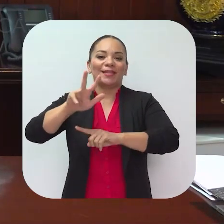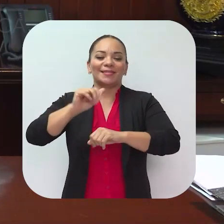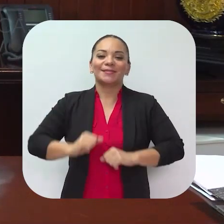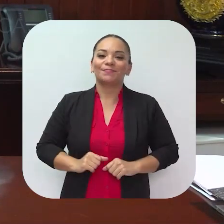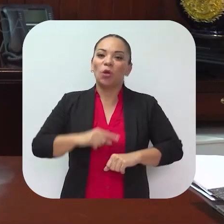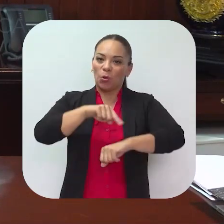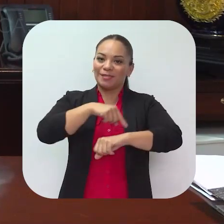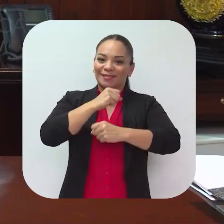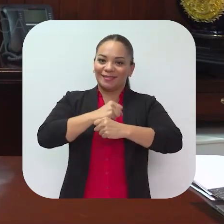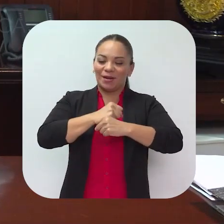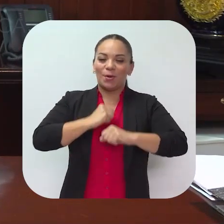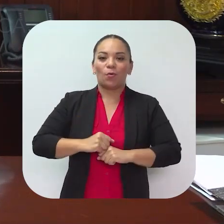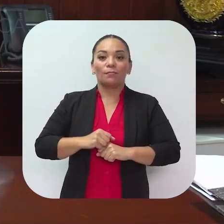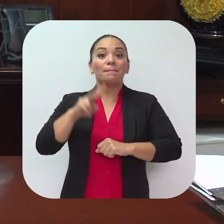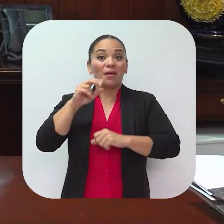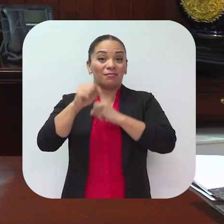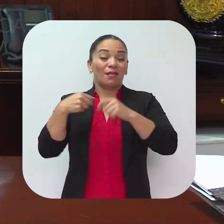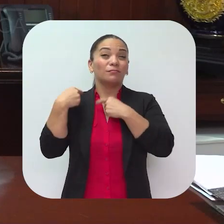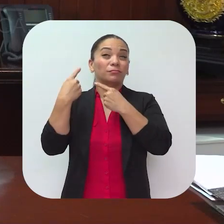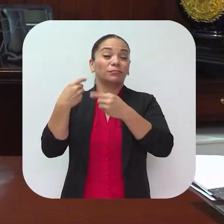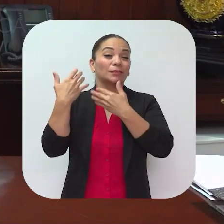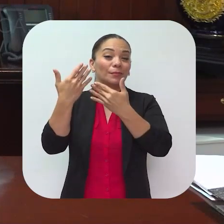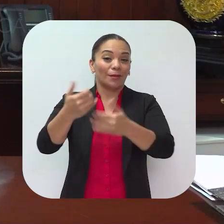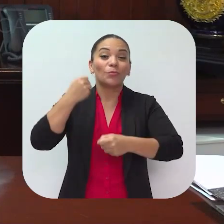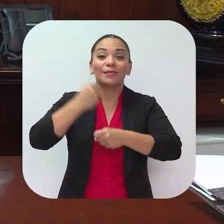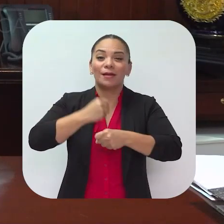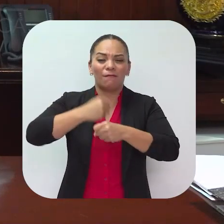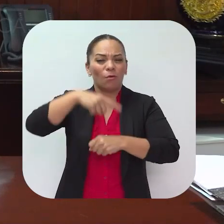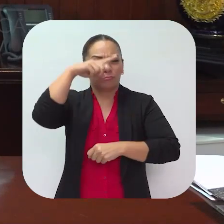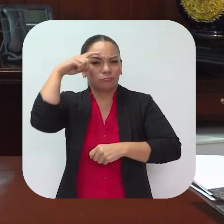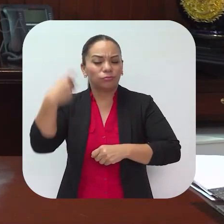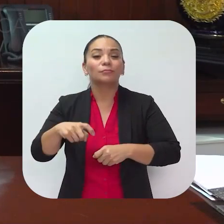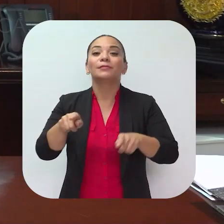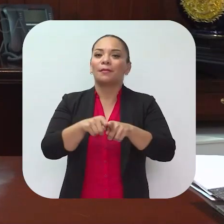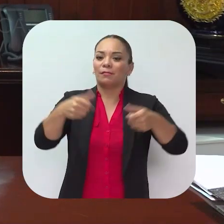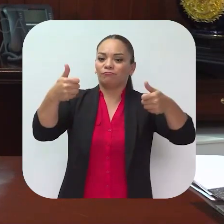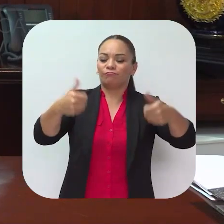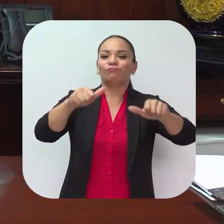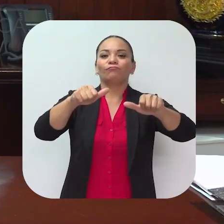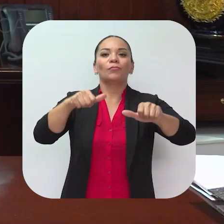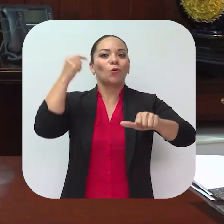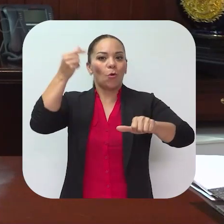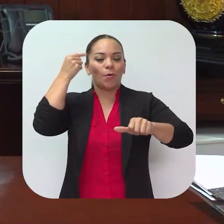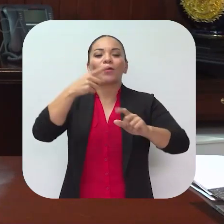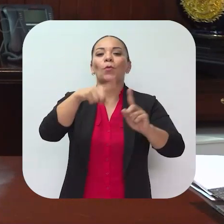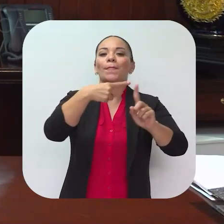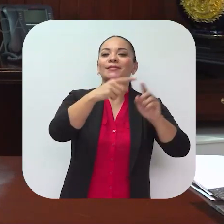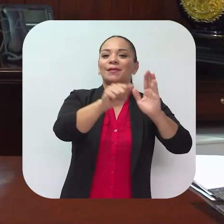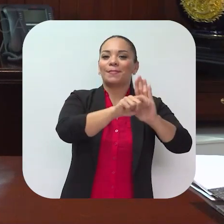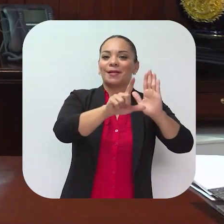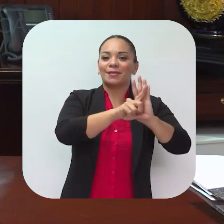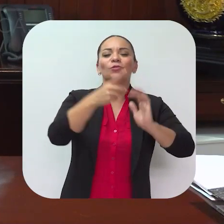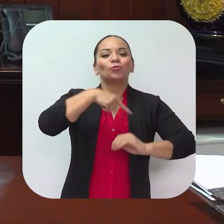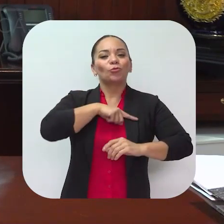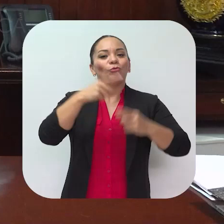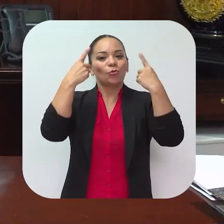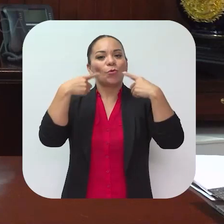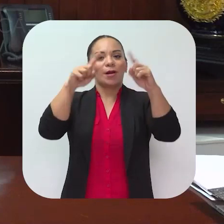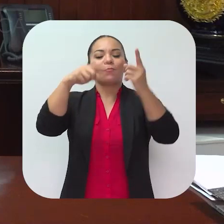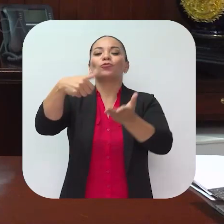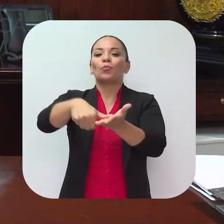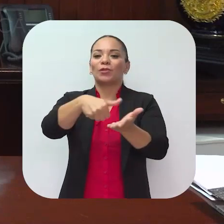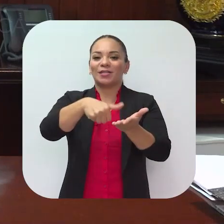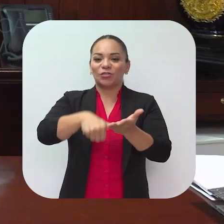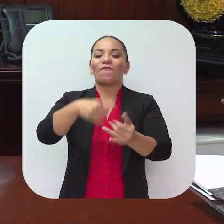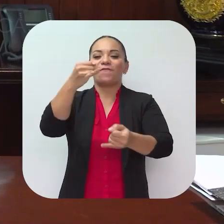4x3. Luego de más de 20 años de espera y de un trabajo arduo y consensuado entre el Poder Ejecutivo y la Asamblea Legislativa,